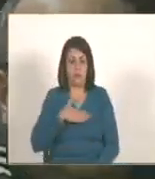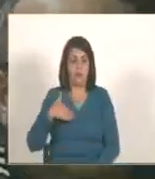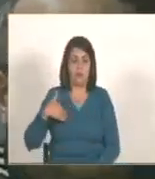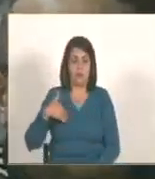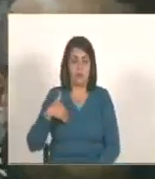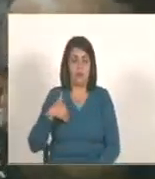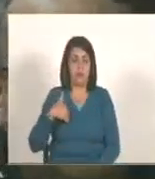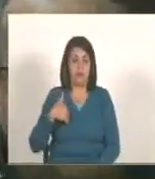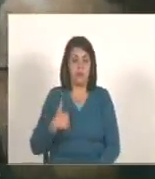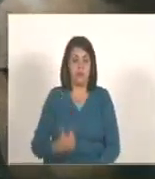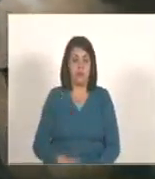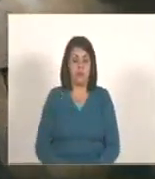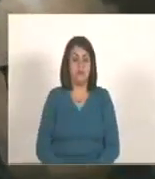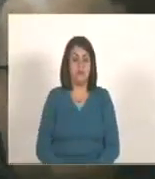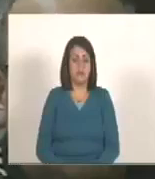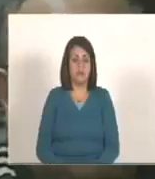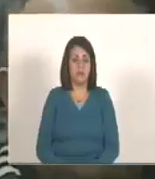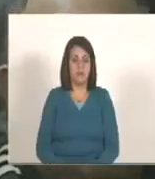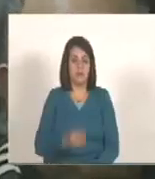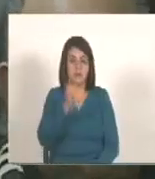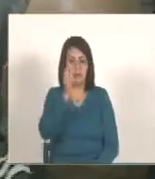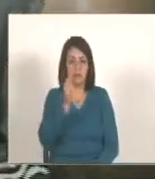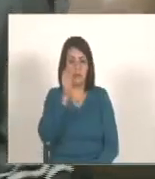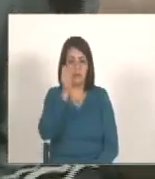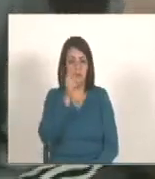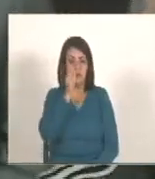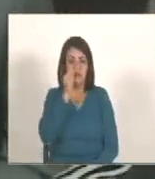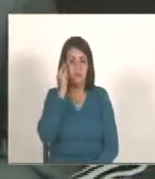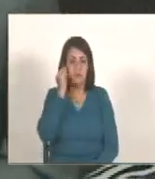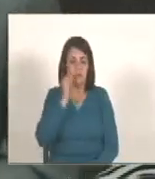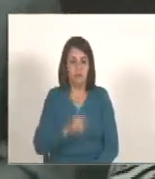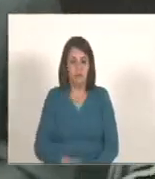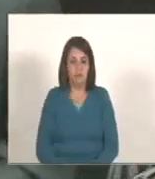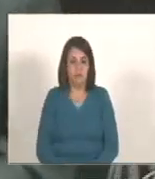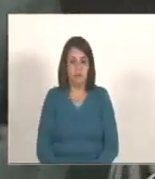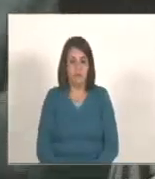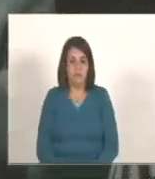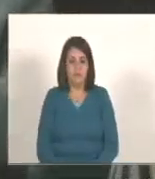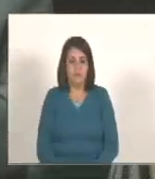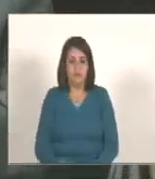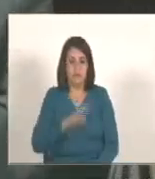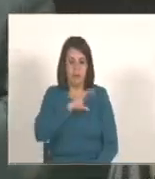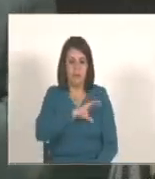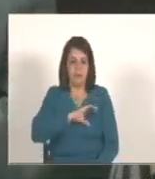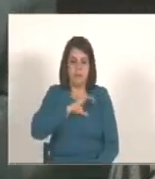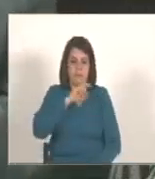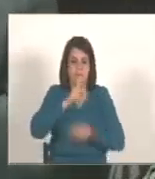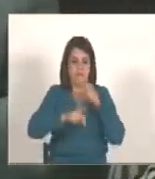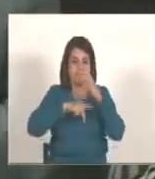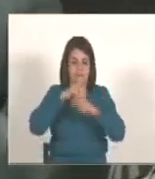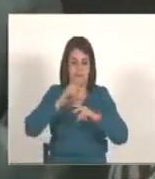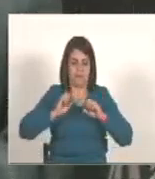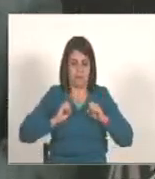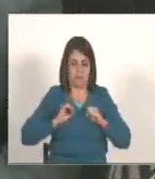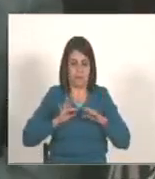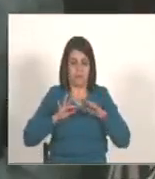Queridos y queridas diputados y diputadas, la Comisión de Política